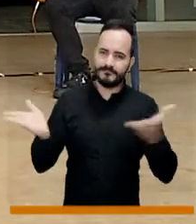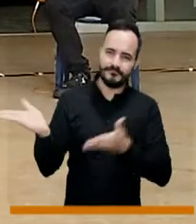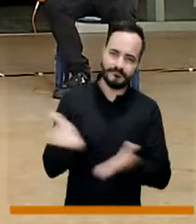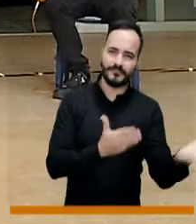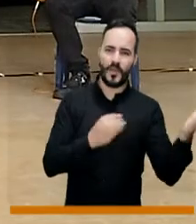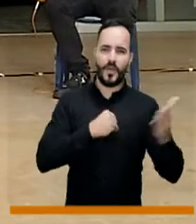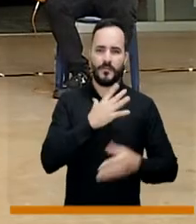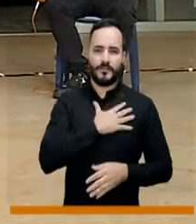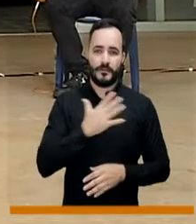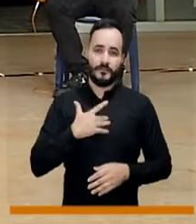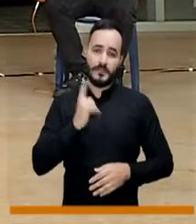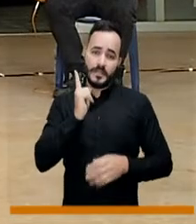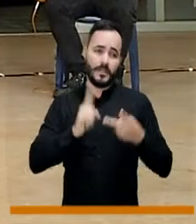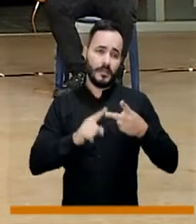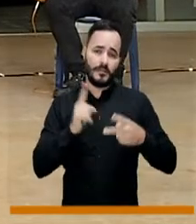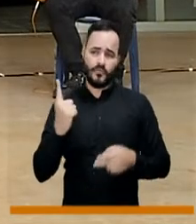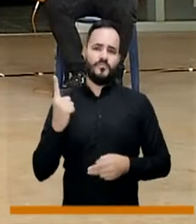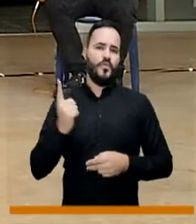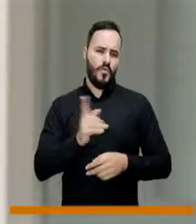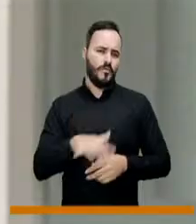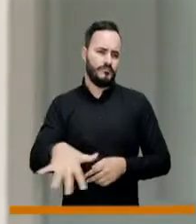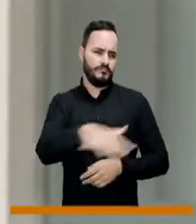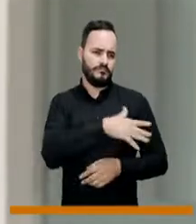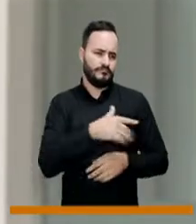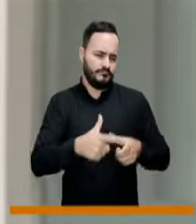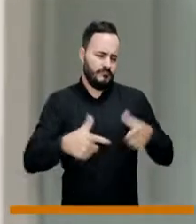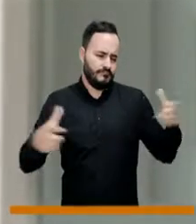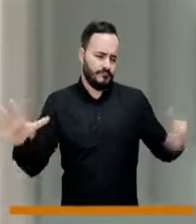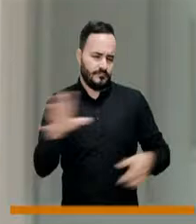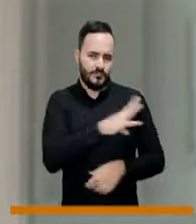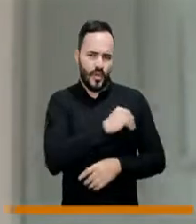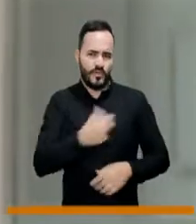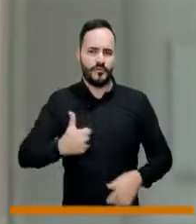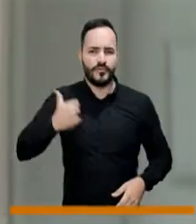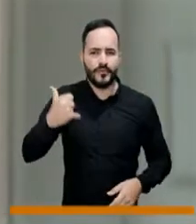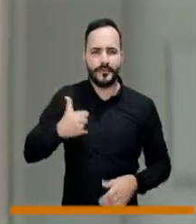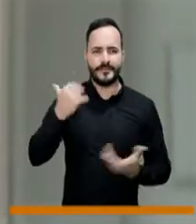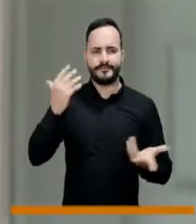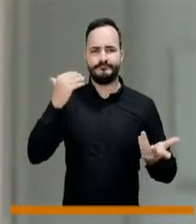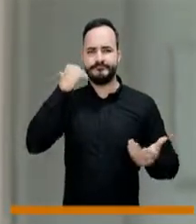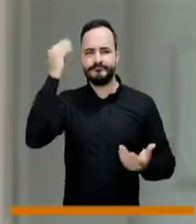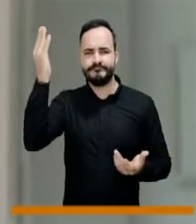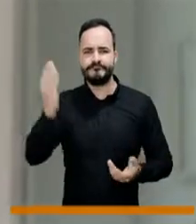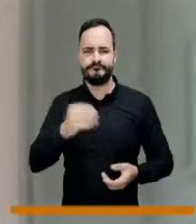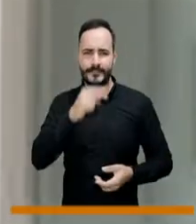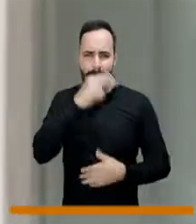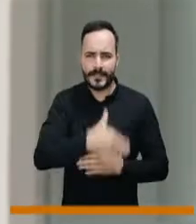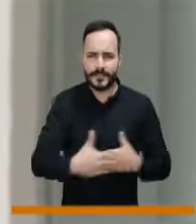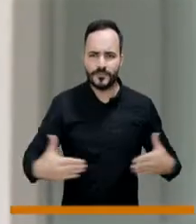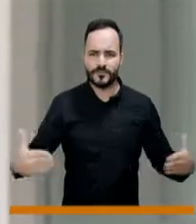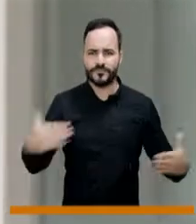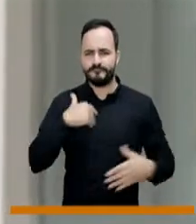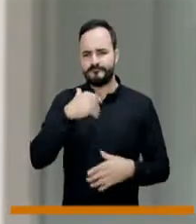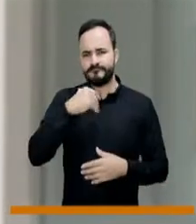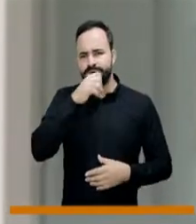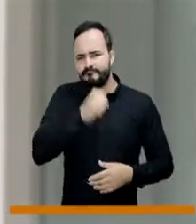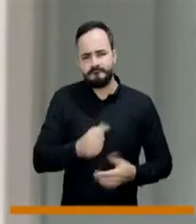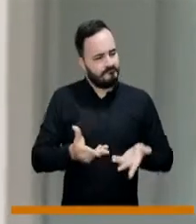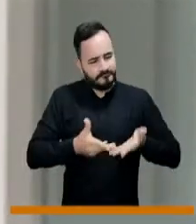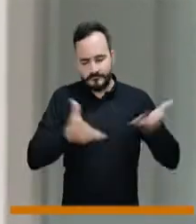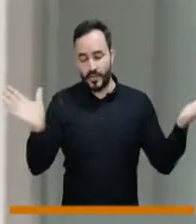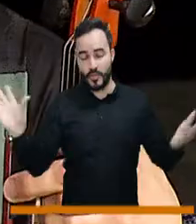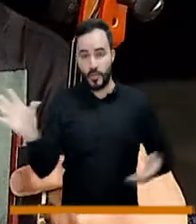A propósito de esas características, acá se ensaya de otra forma. ¿Qué más puede hacer la gente en este